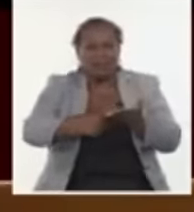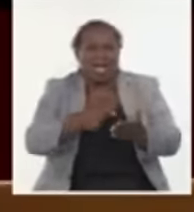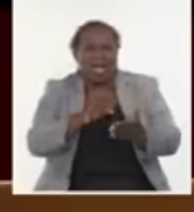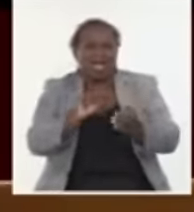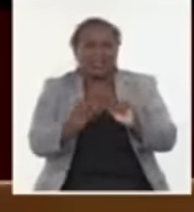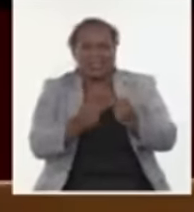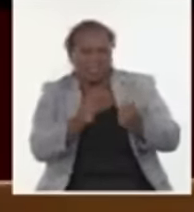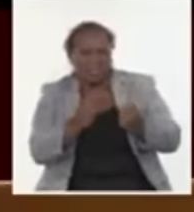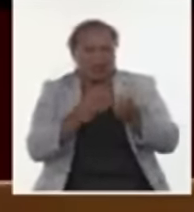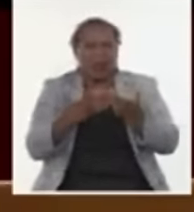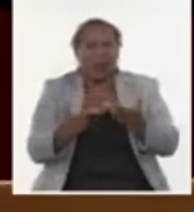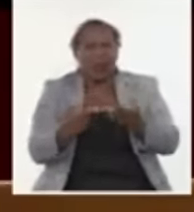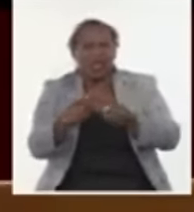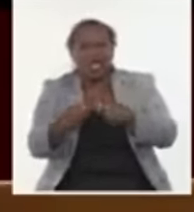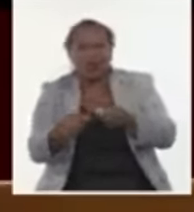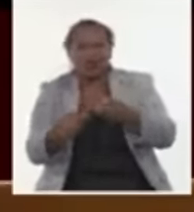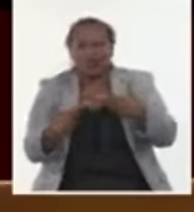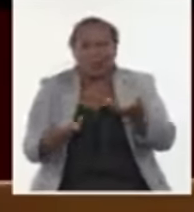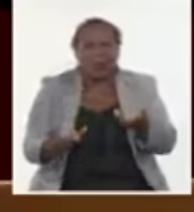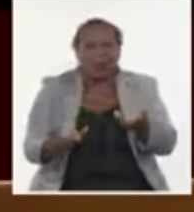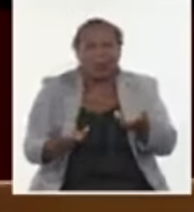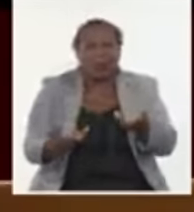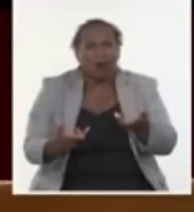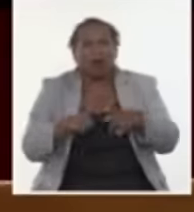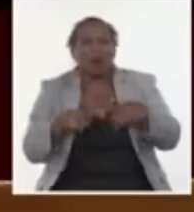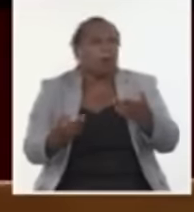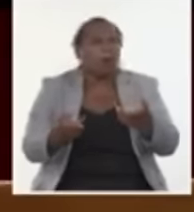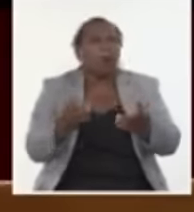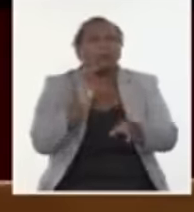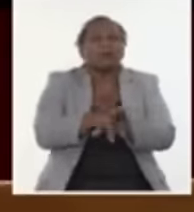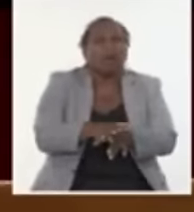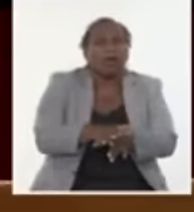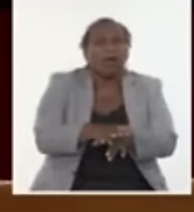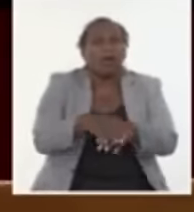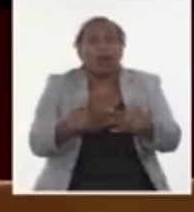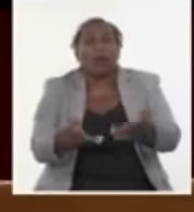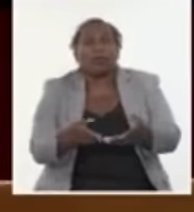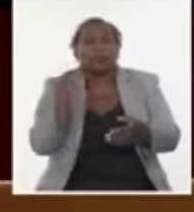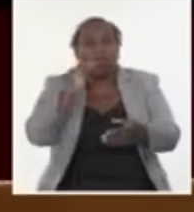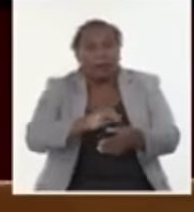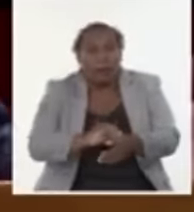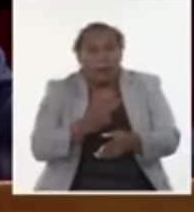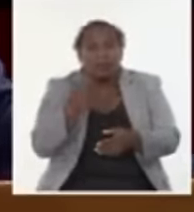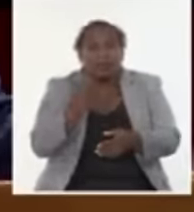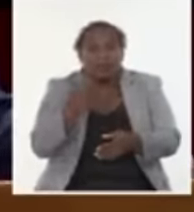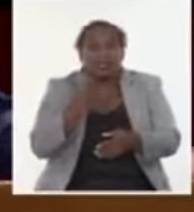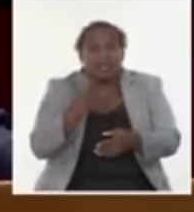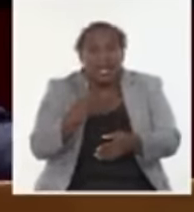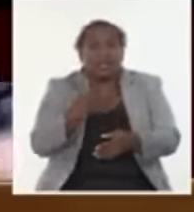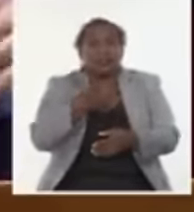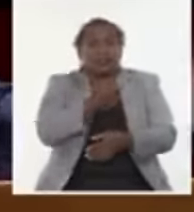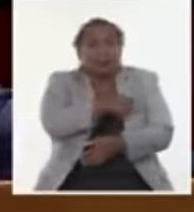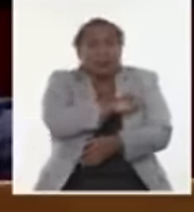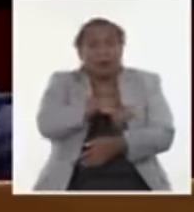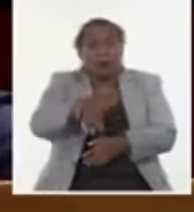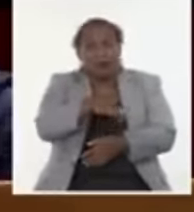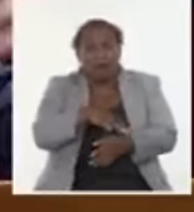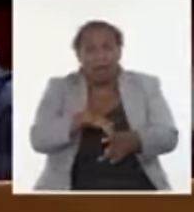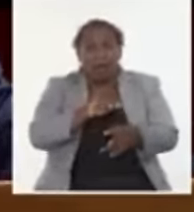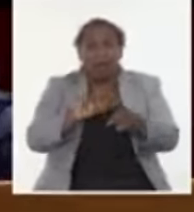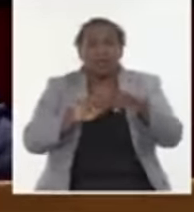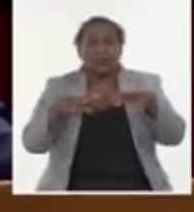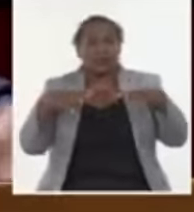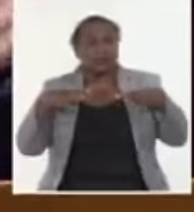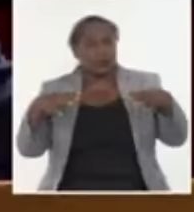la marcha de estos negocios, por lo convencido que estamos en la necesidad de que se materialice. Y también otro sector, el turismo, ha